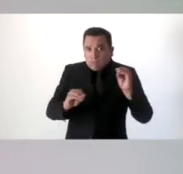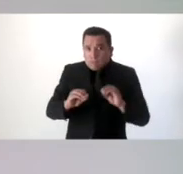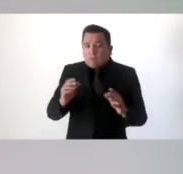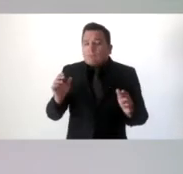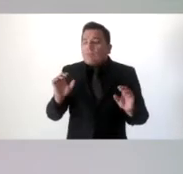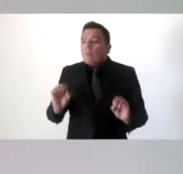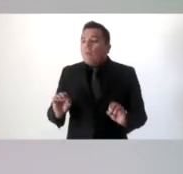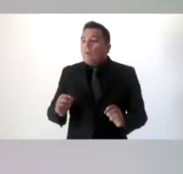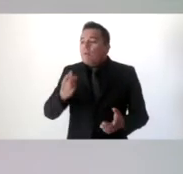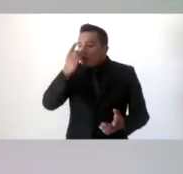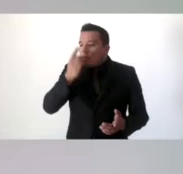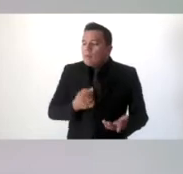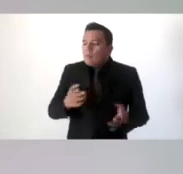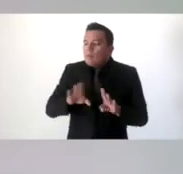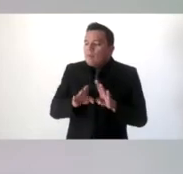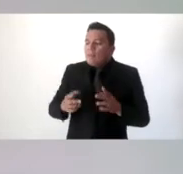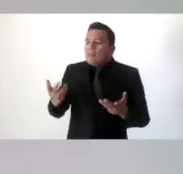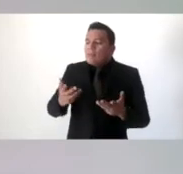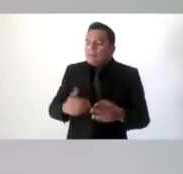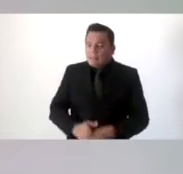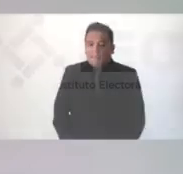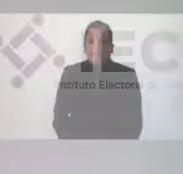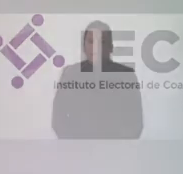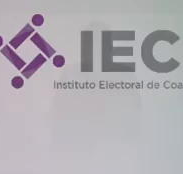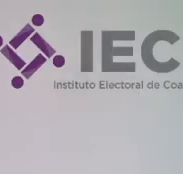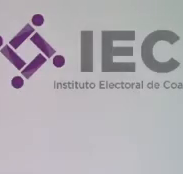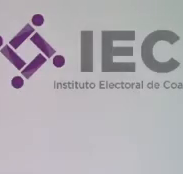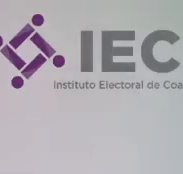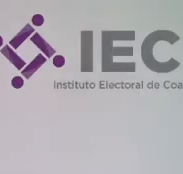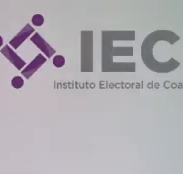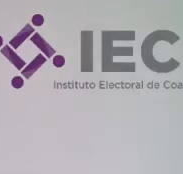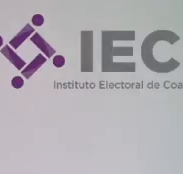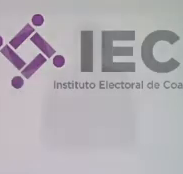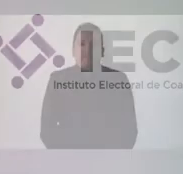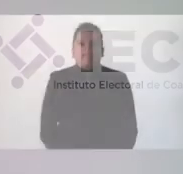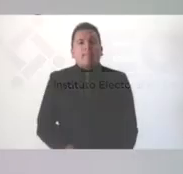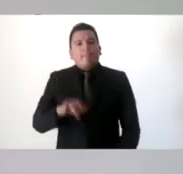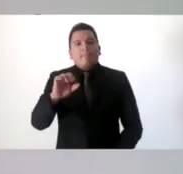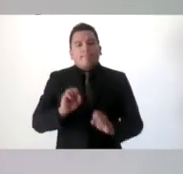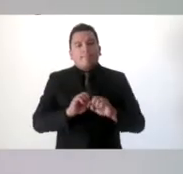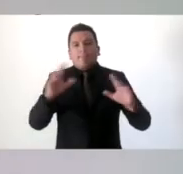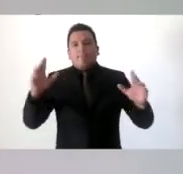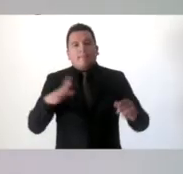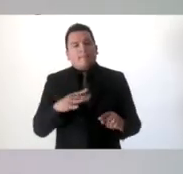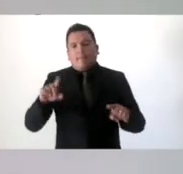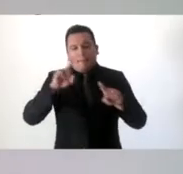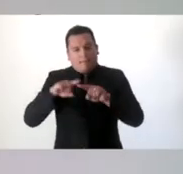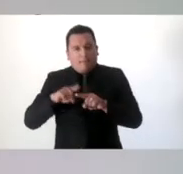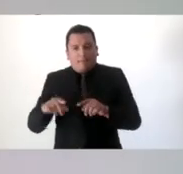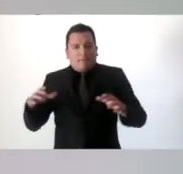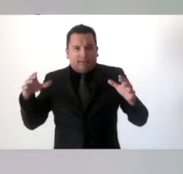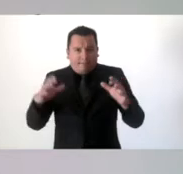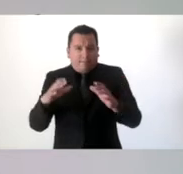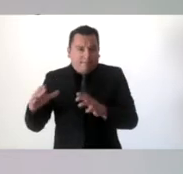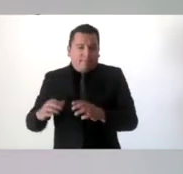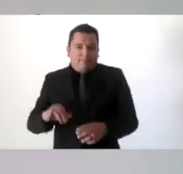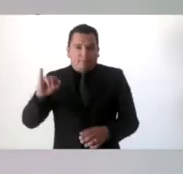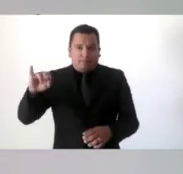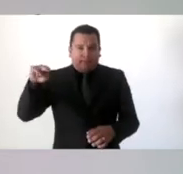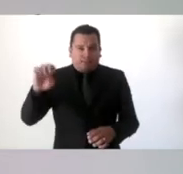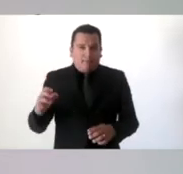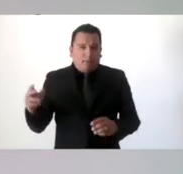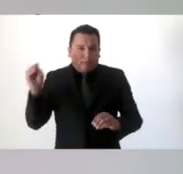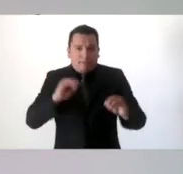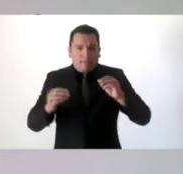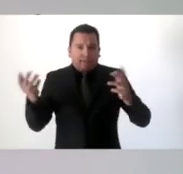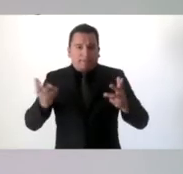desarrollando y cómo van con esos trabajos? Sí, claro. Son varias áreas del instituto las que están involucradas, pero